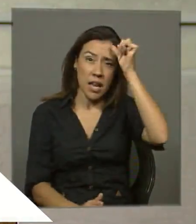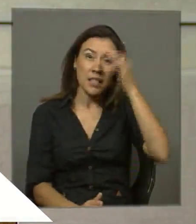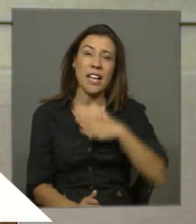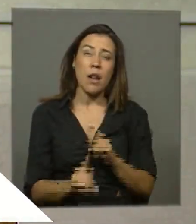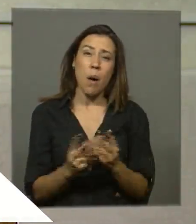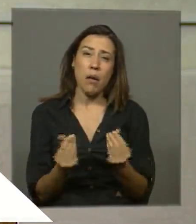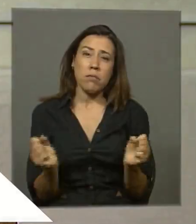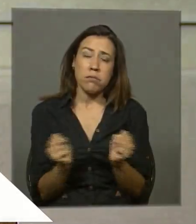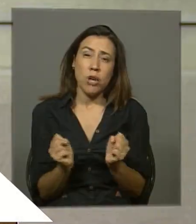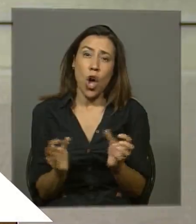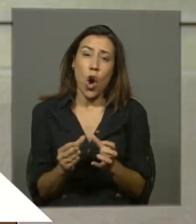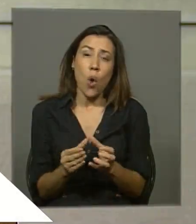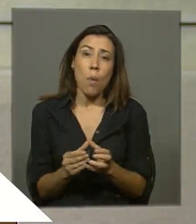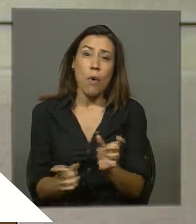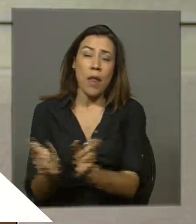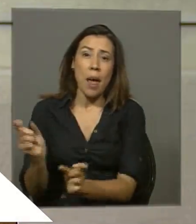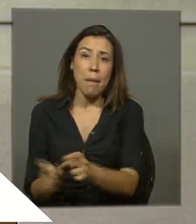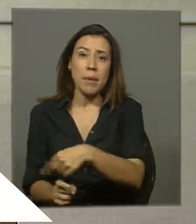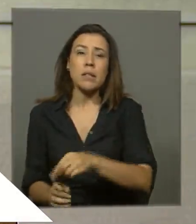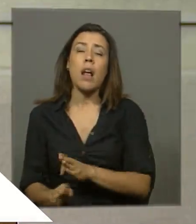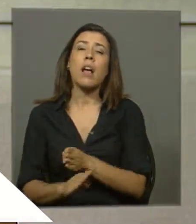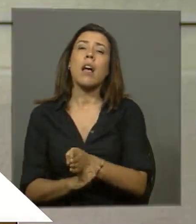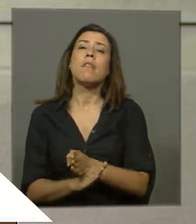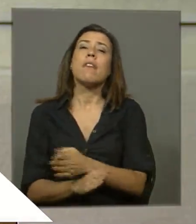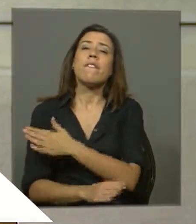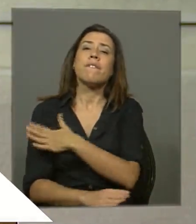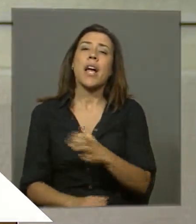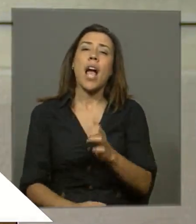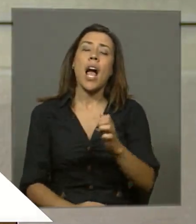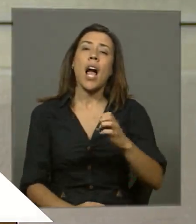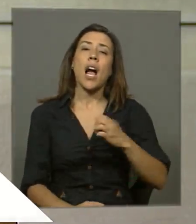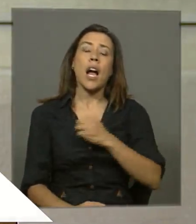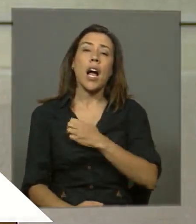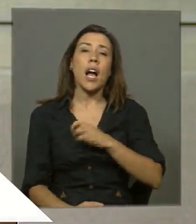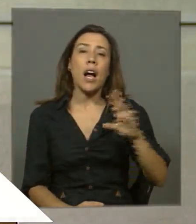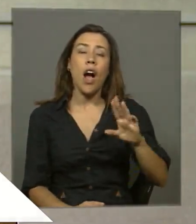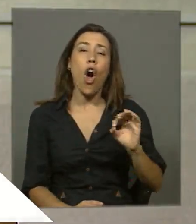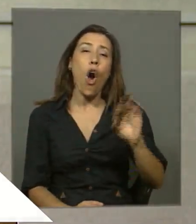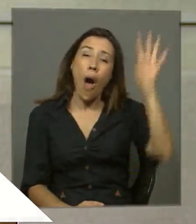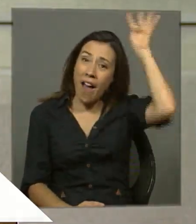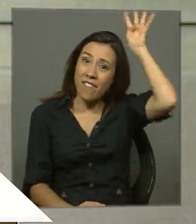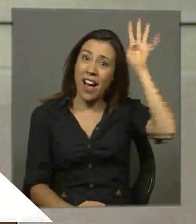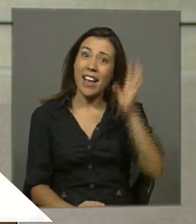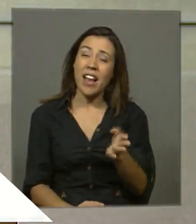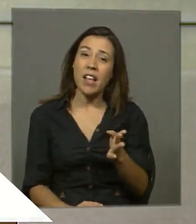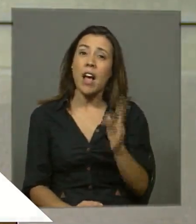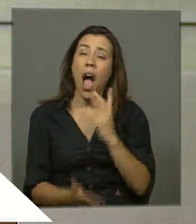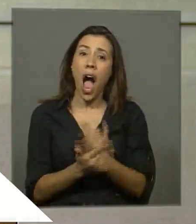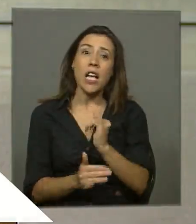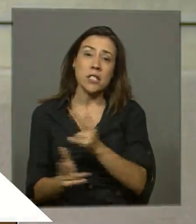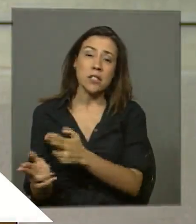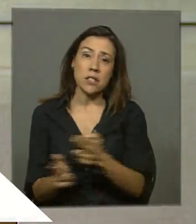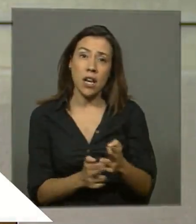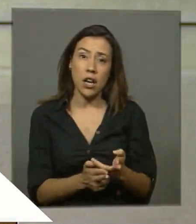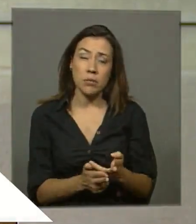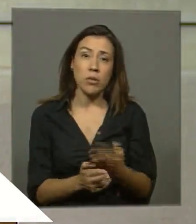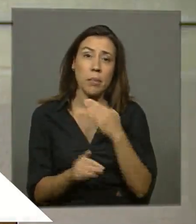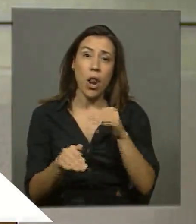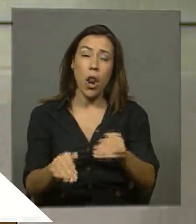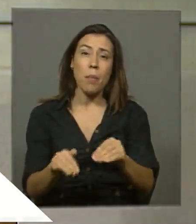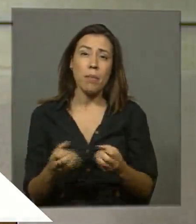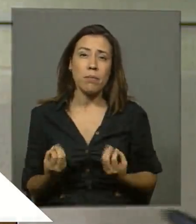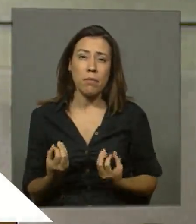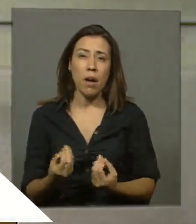mentar a un grupo de la población que profesa la fe católica o evangélica y en ello hay por cierto terrorismo lo mismo en el